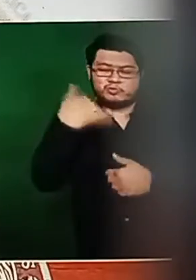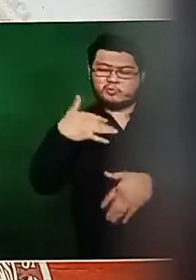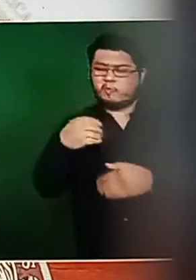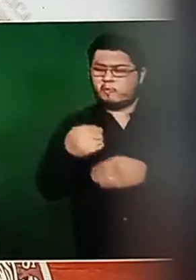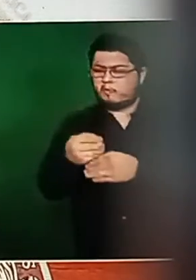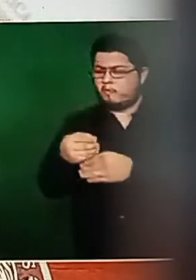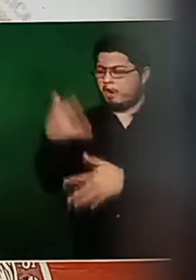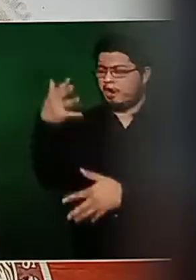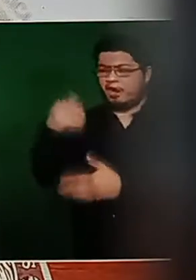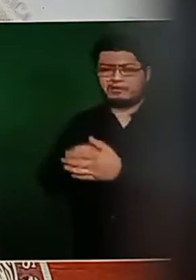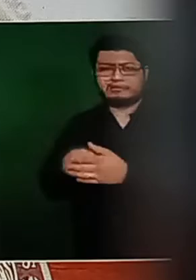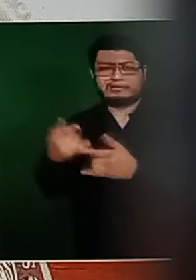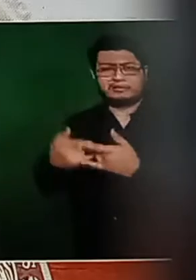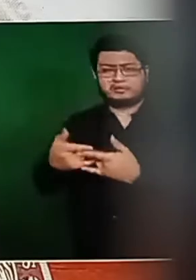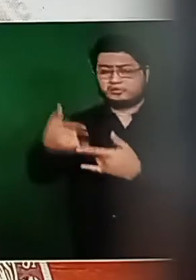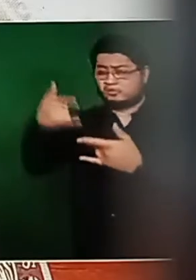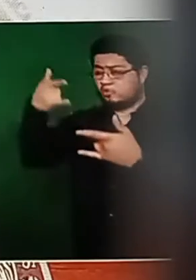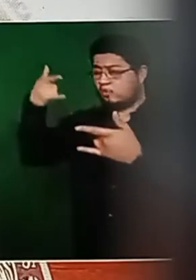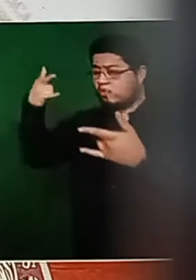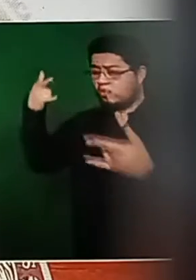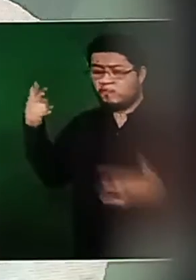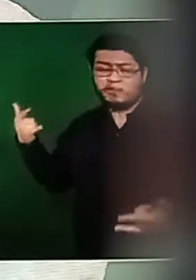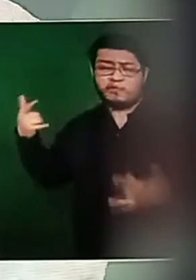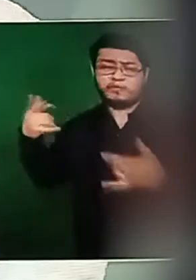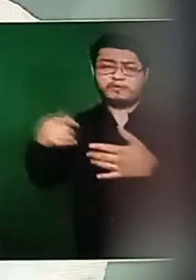en la historia.